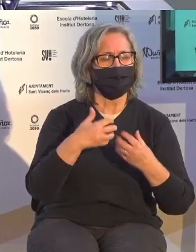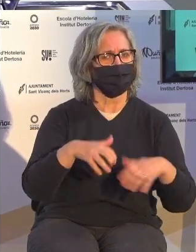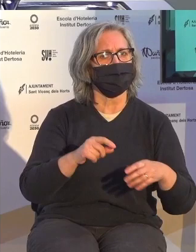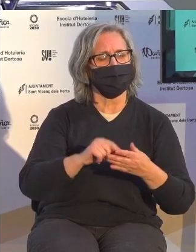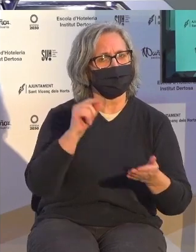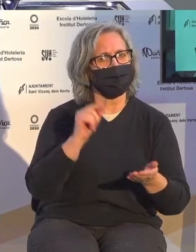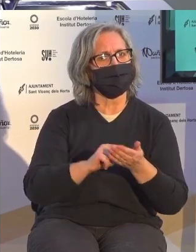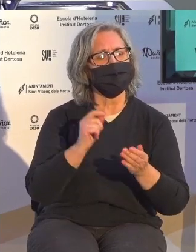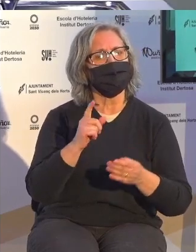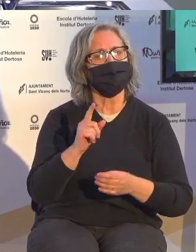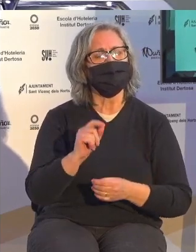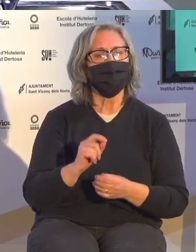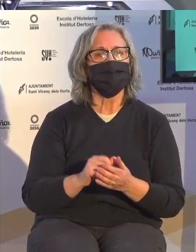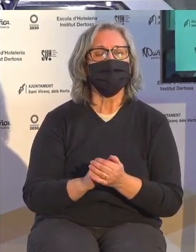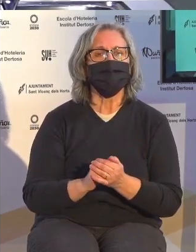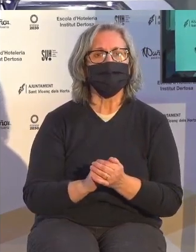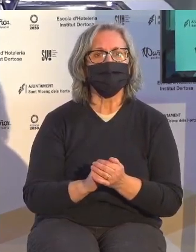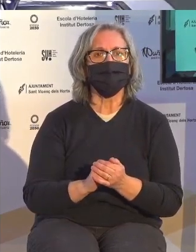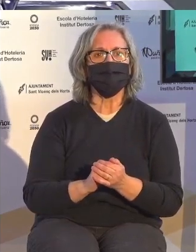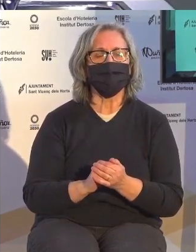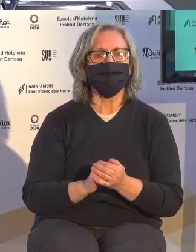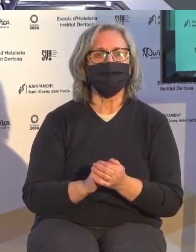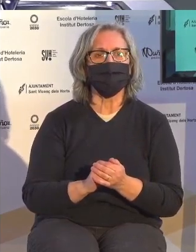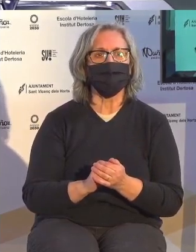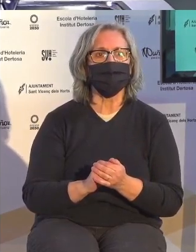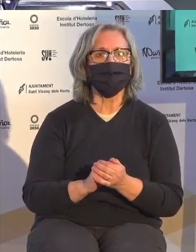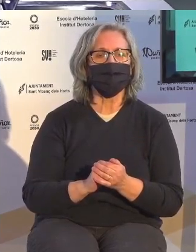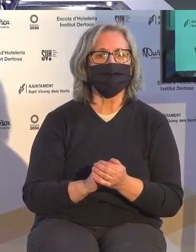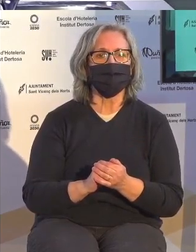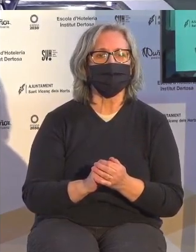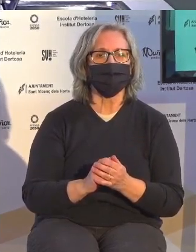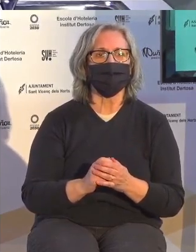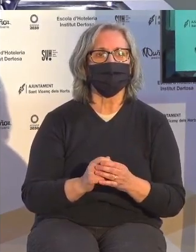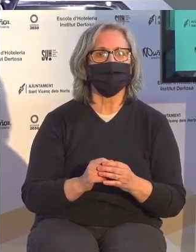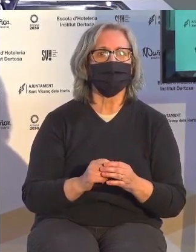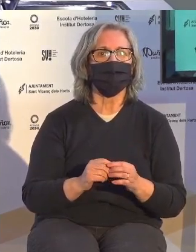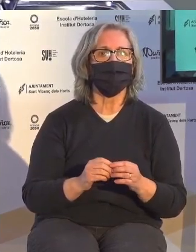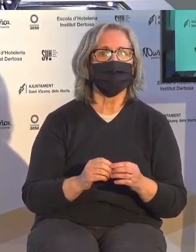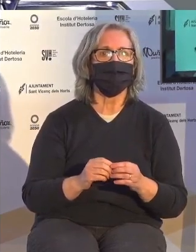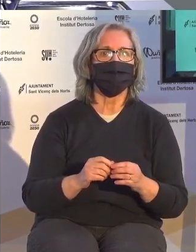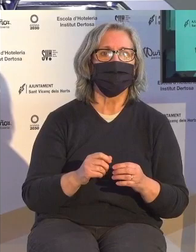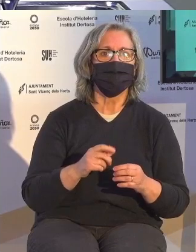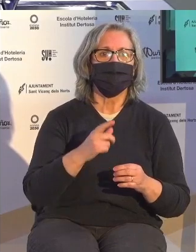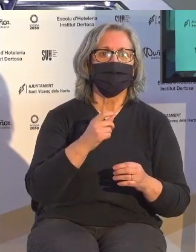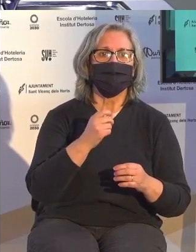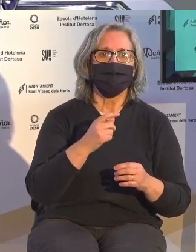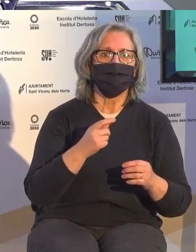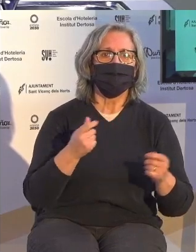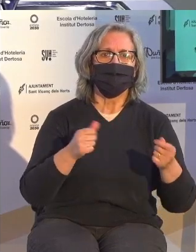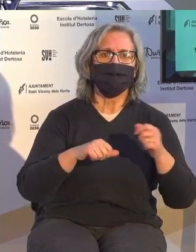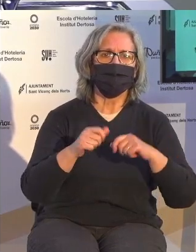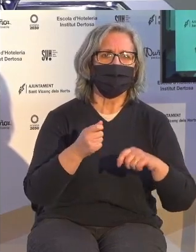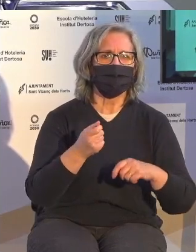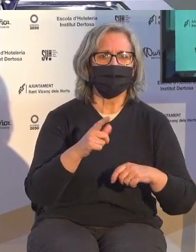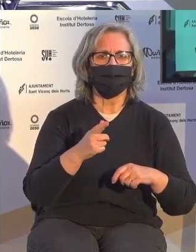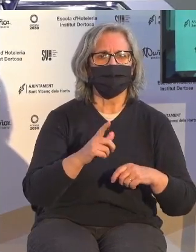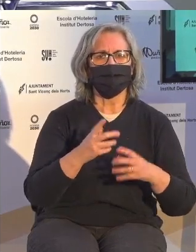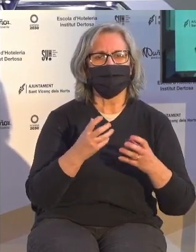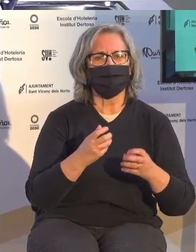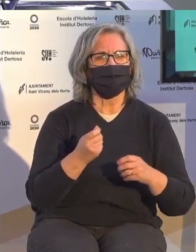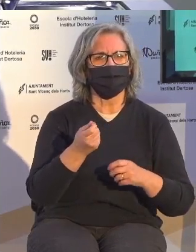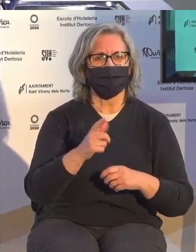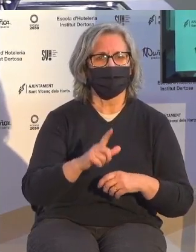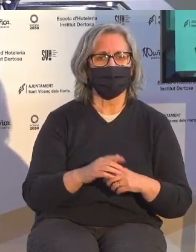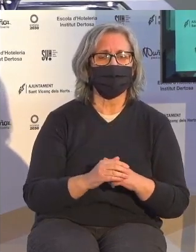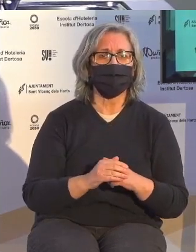ejemplo por estabilizantes en los relatos esta receta que tengo aquí hay